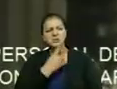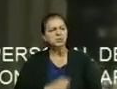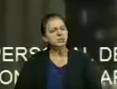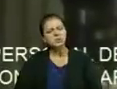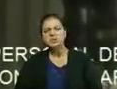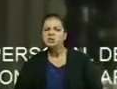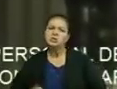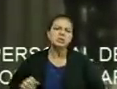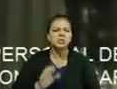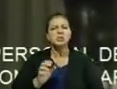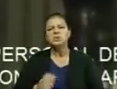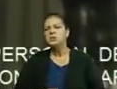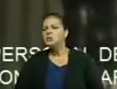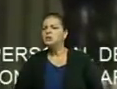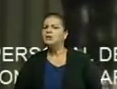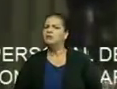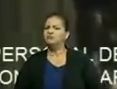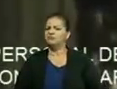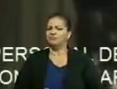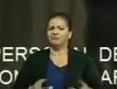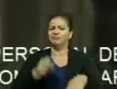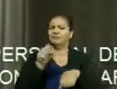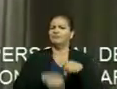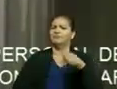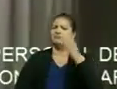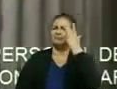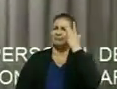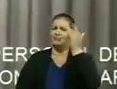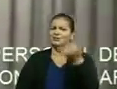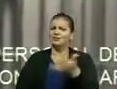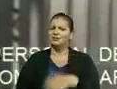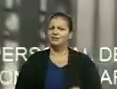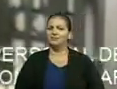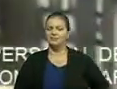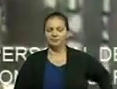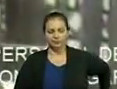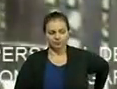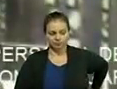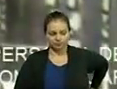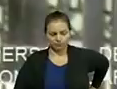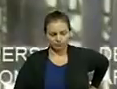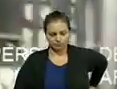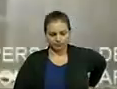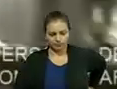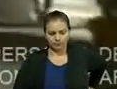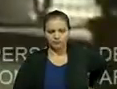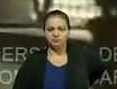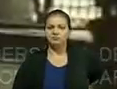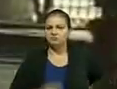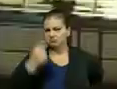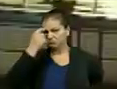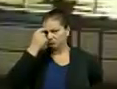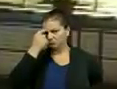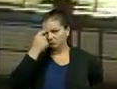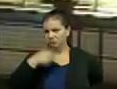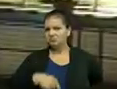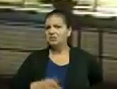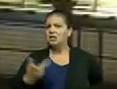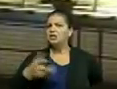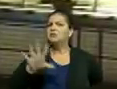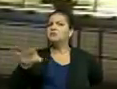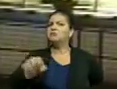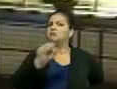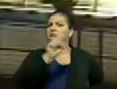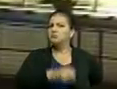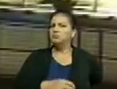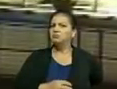más resaltable, amén de un patán de estos, lo resaltable es que no hubo ningún problema, no se presentó ningún incidente